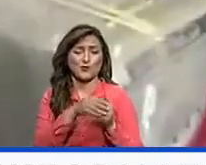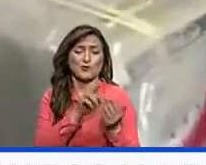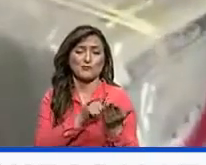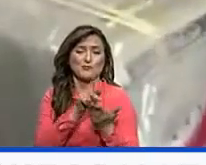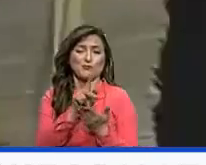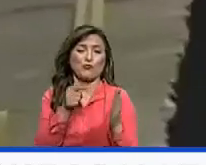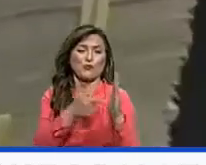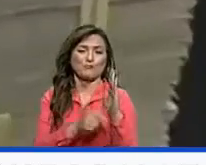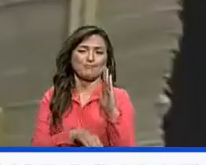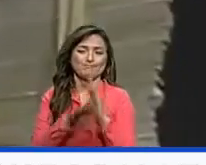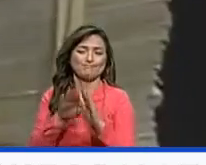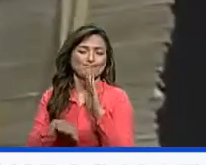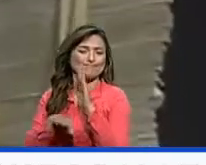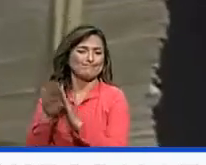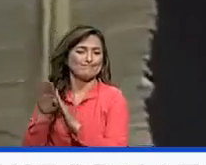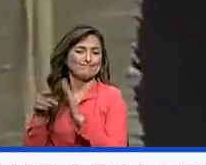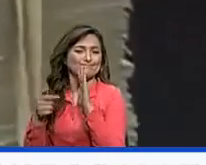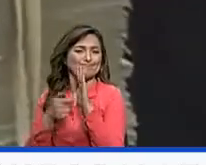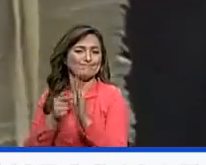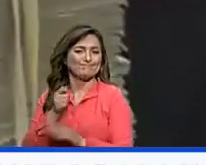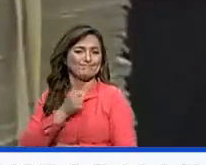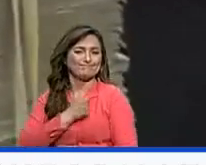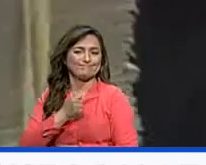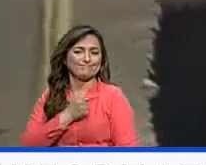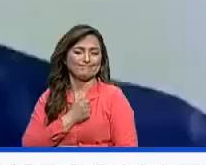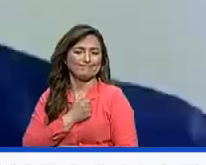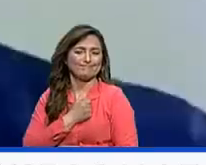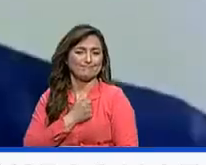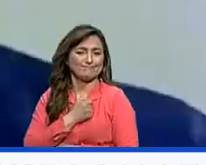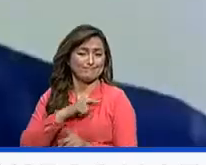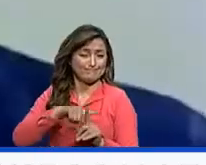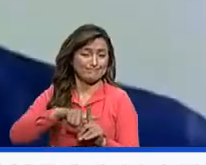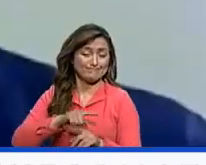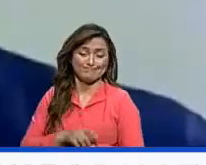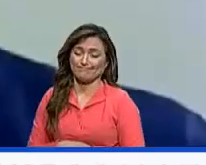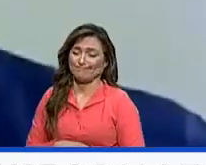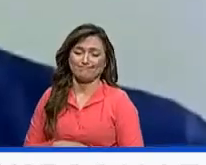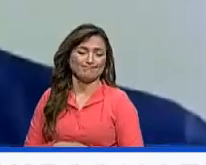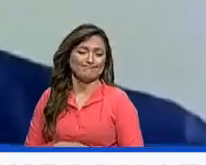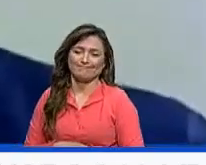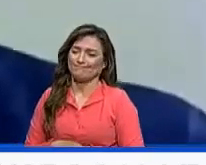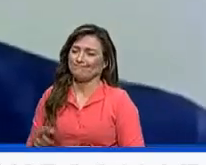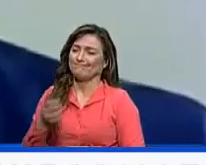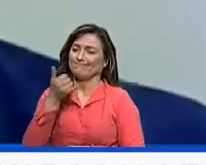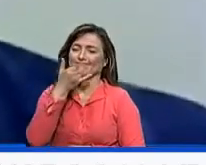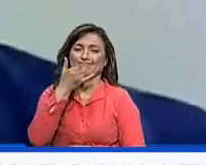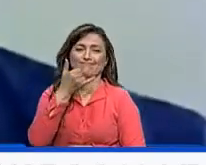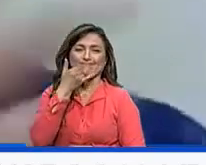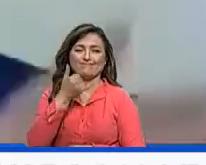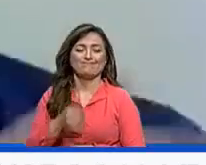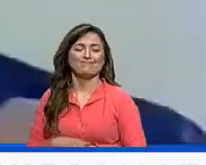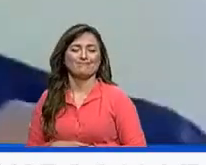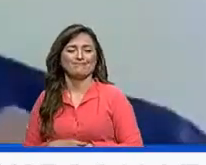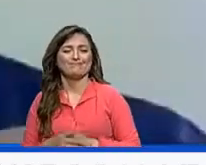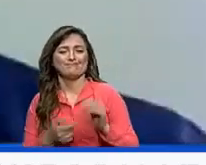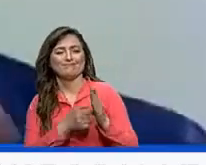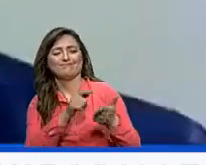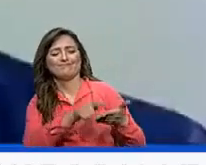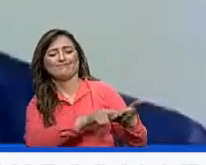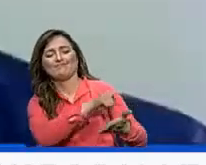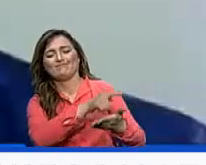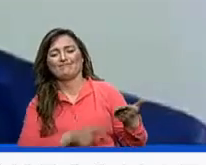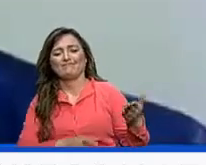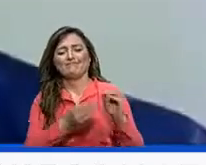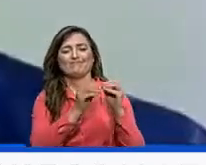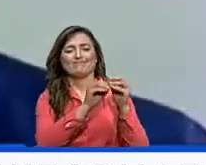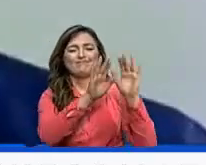más impuesto y el impuesto al patrimonio. No son buena idea. No se equivoca cuando dice, eliminemos las deducciones, ¿no? Aquel